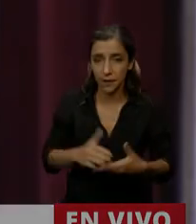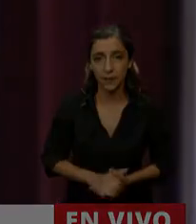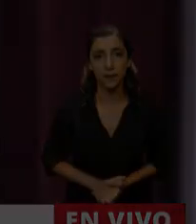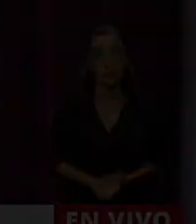lópez